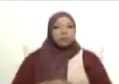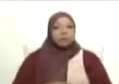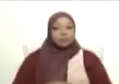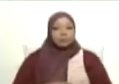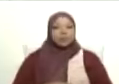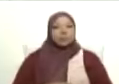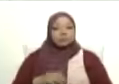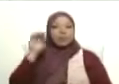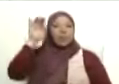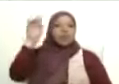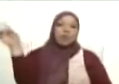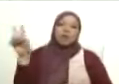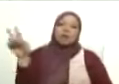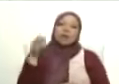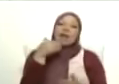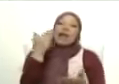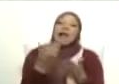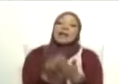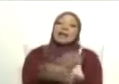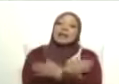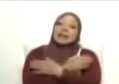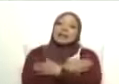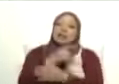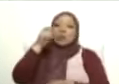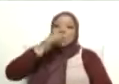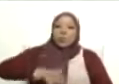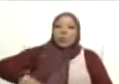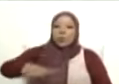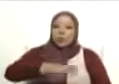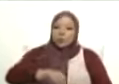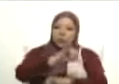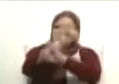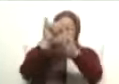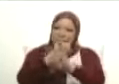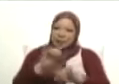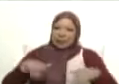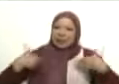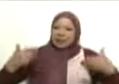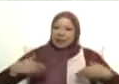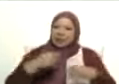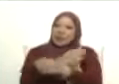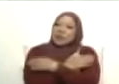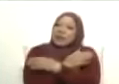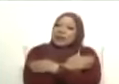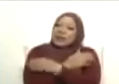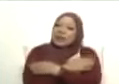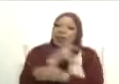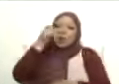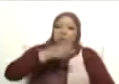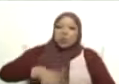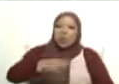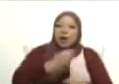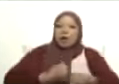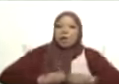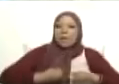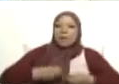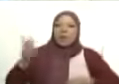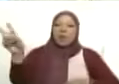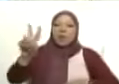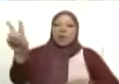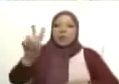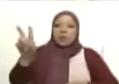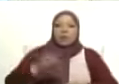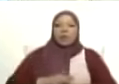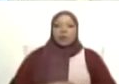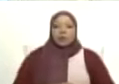al futuro de Venezuela. Muchísimas gracias, Venezuela. Felicidades. Felicidades. Que viva Venezuela. Que viva. Bien, escuchan